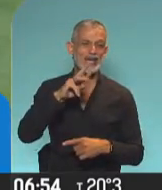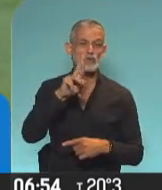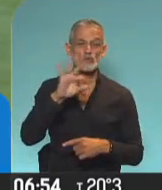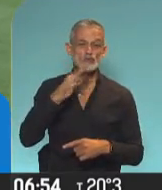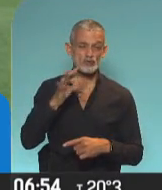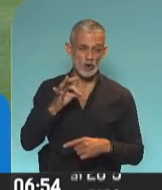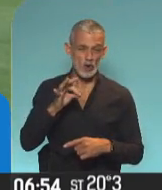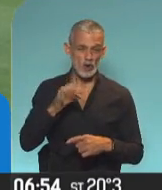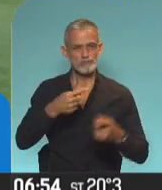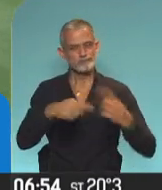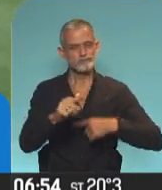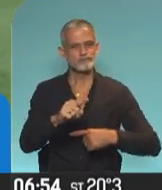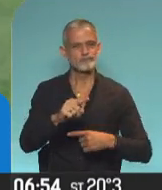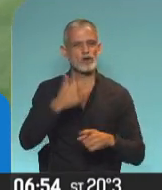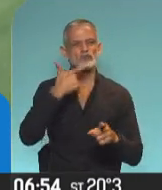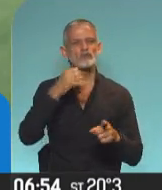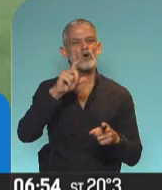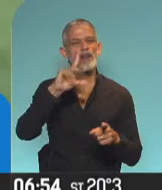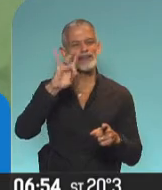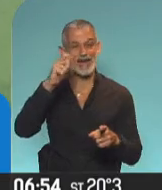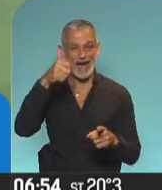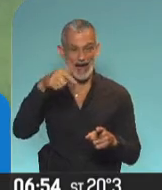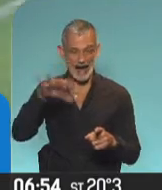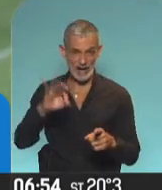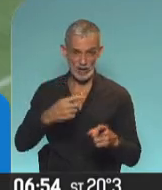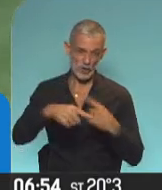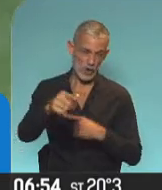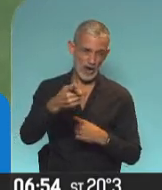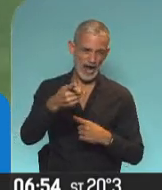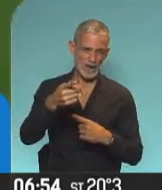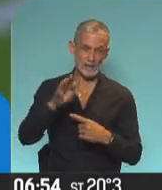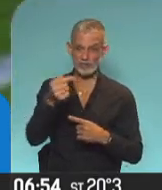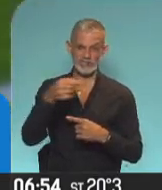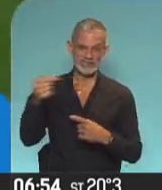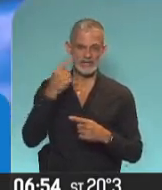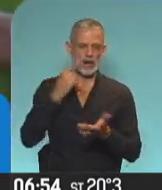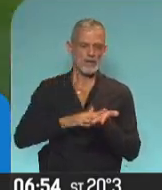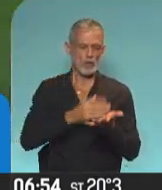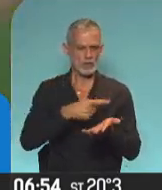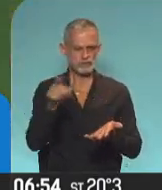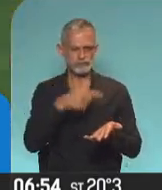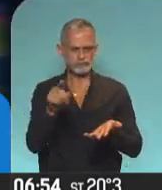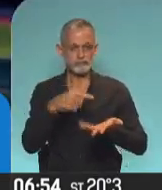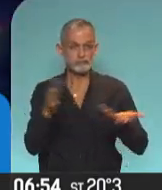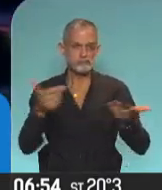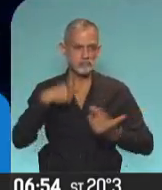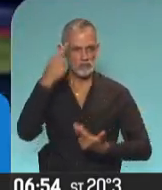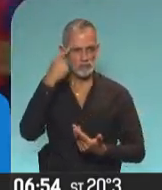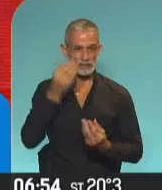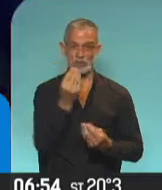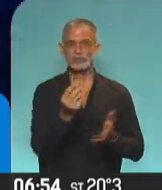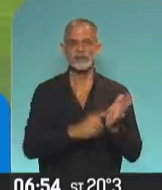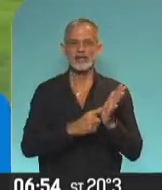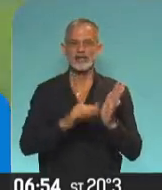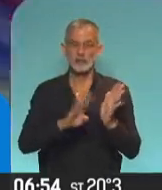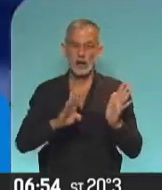Russo, por Franco Soldano, que había sido una de las apuestas durante la semana. Uno entendió que Soldano iba a estar desde el arranque, llegaría